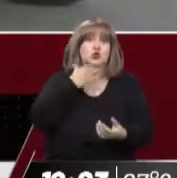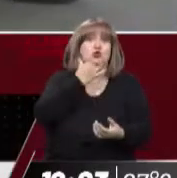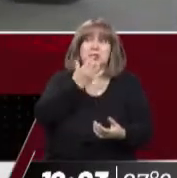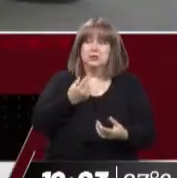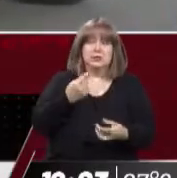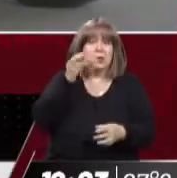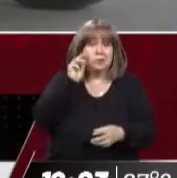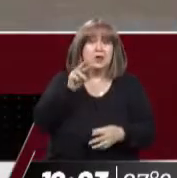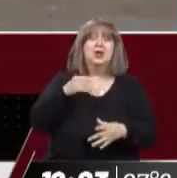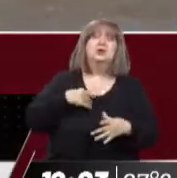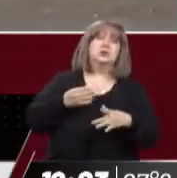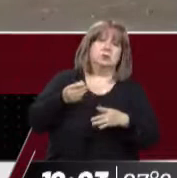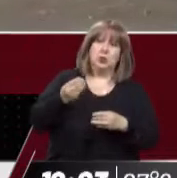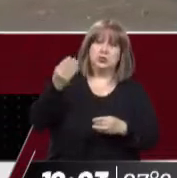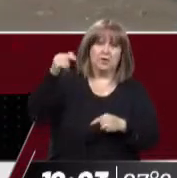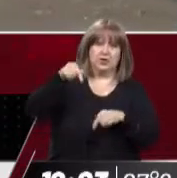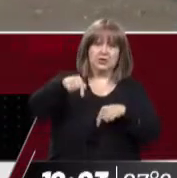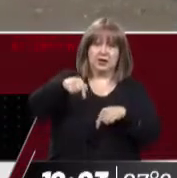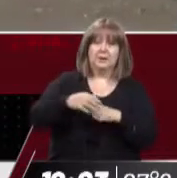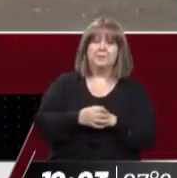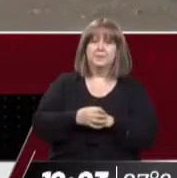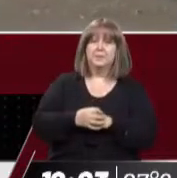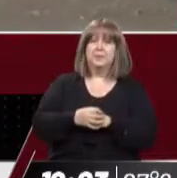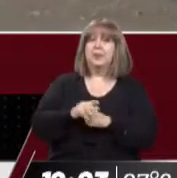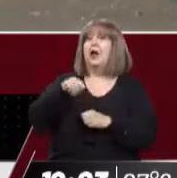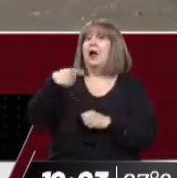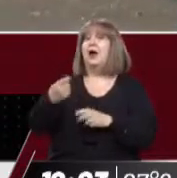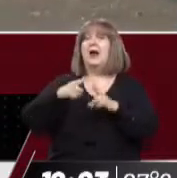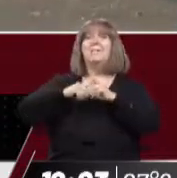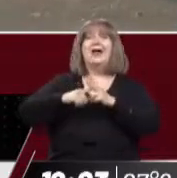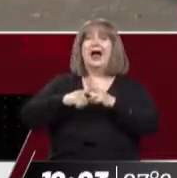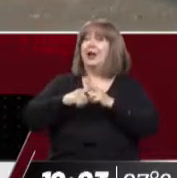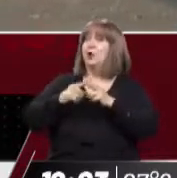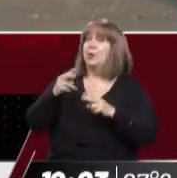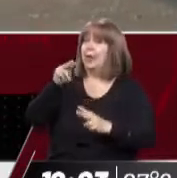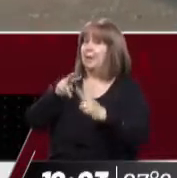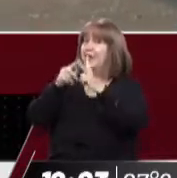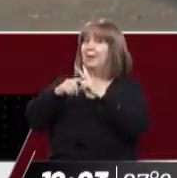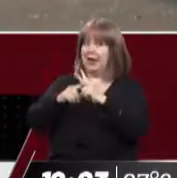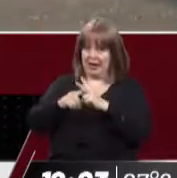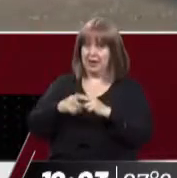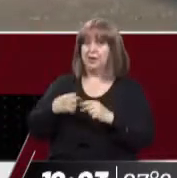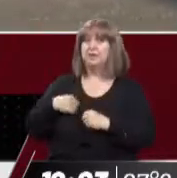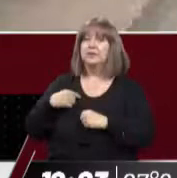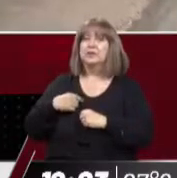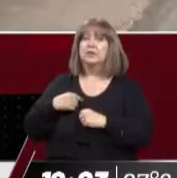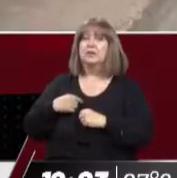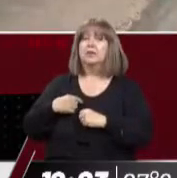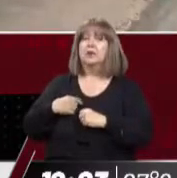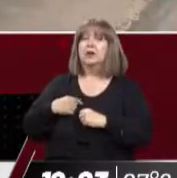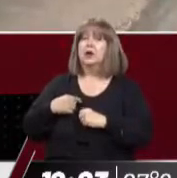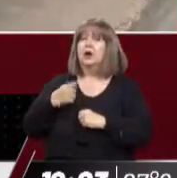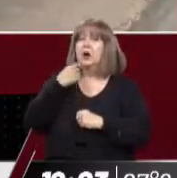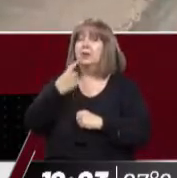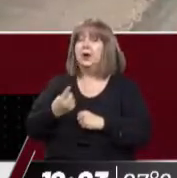pasado choque así como esto. Bueno, permiso, mira, acá tenemos un mecánico, vamos a preguntarle al mecánico. Sí, dice, te escucho. Vos decís